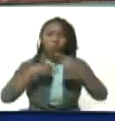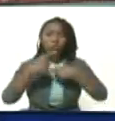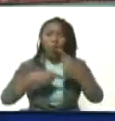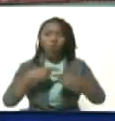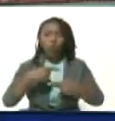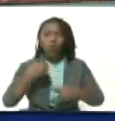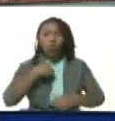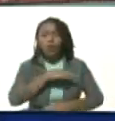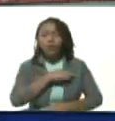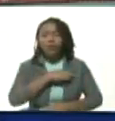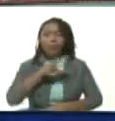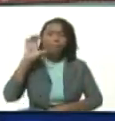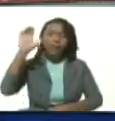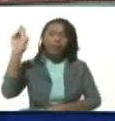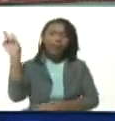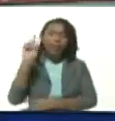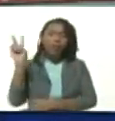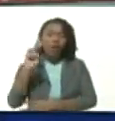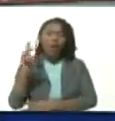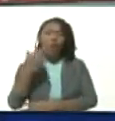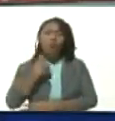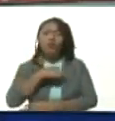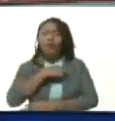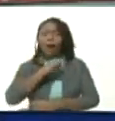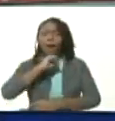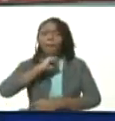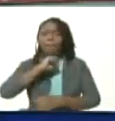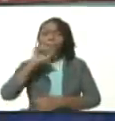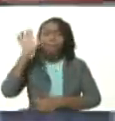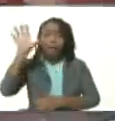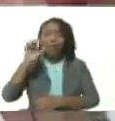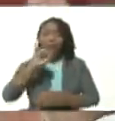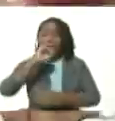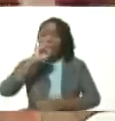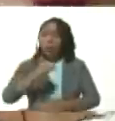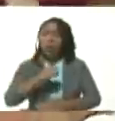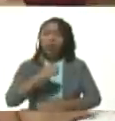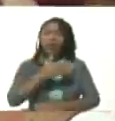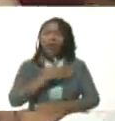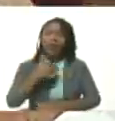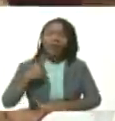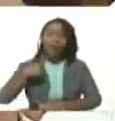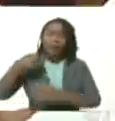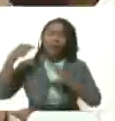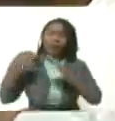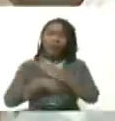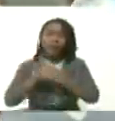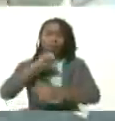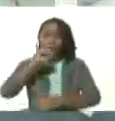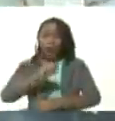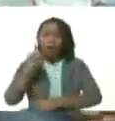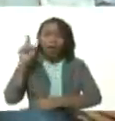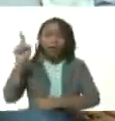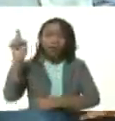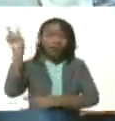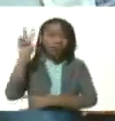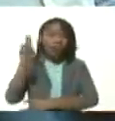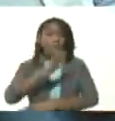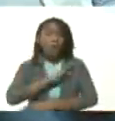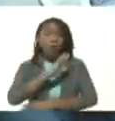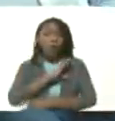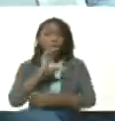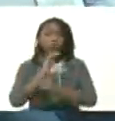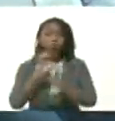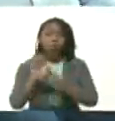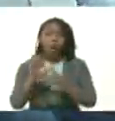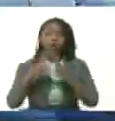patria Venezuela, nuestra patria amada, nuestra querida, amada, profunda. Esa es Venezuela que le pertenece